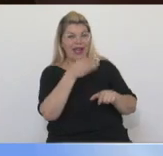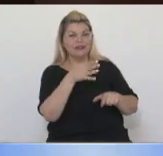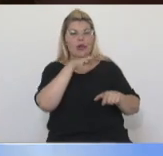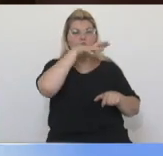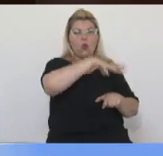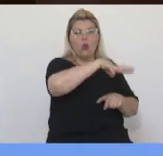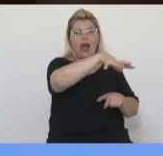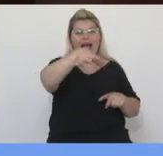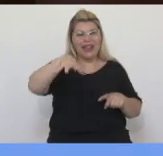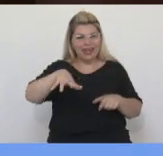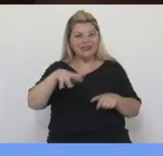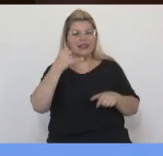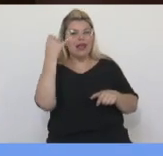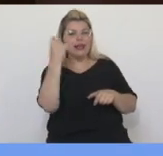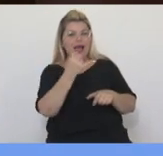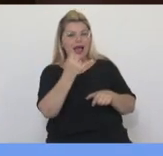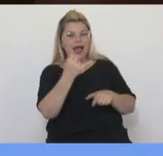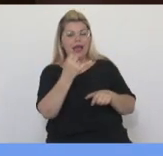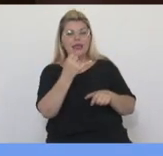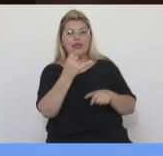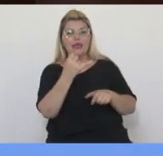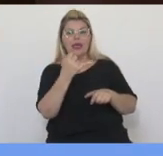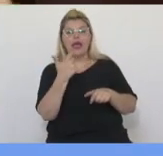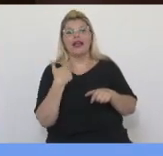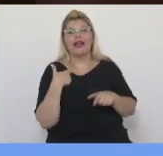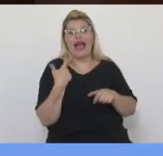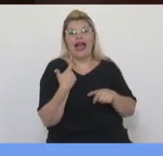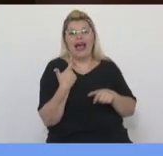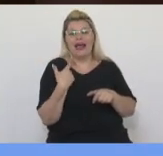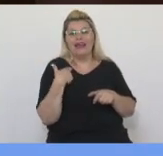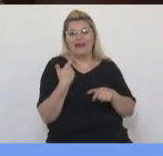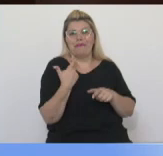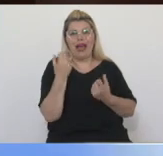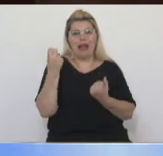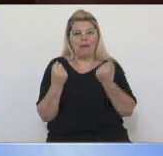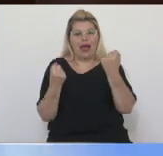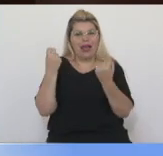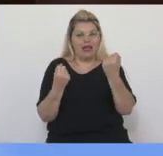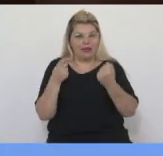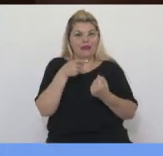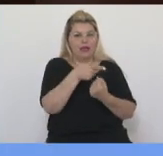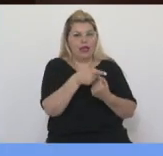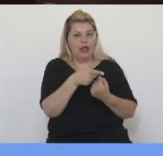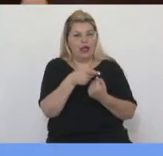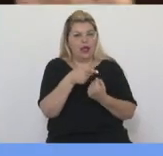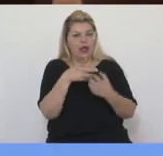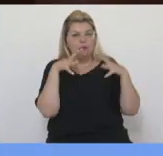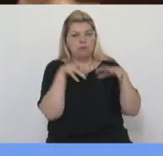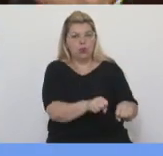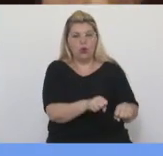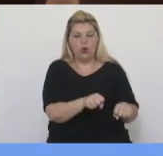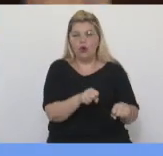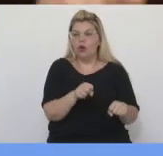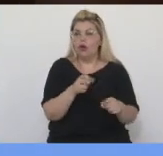que pueden hacer los carnets de conductor y la policía no actúa y la justicia no actúa el derecho a huelga